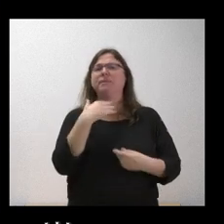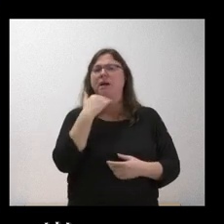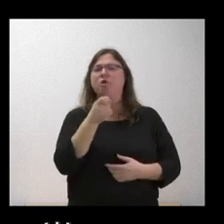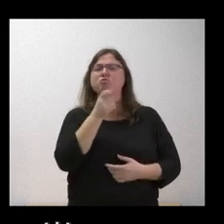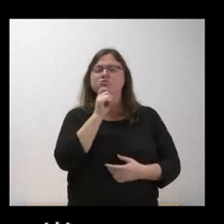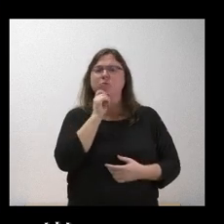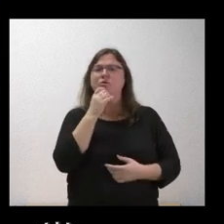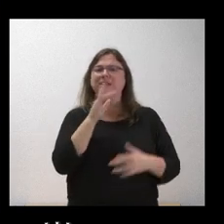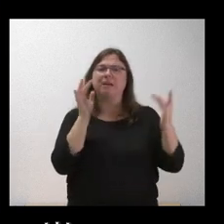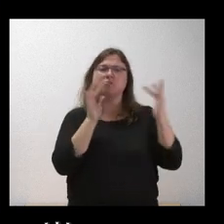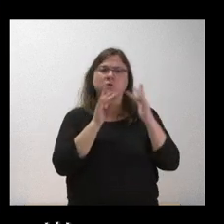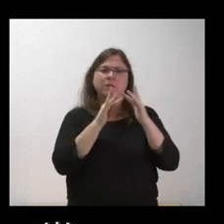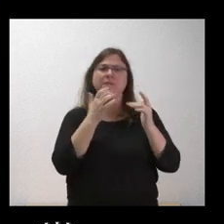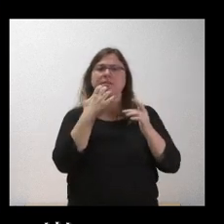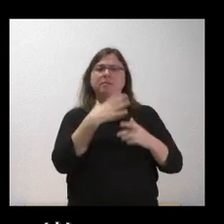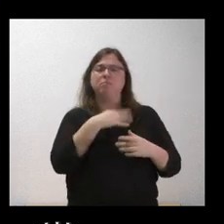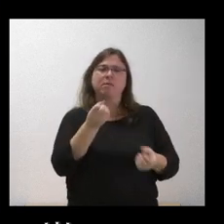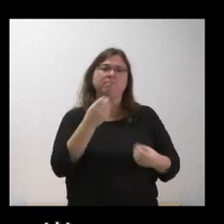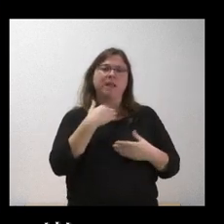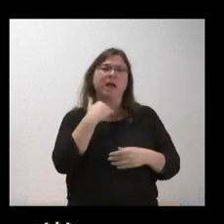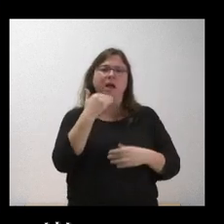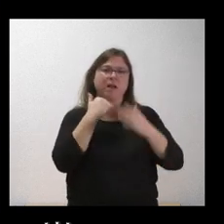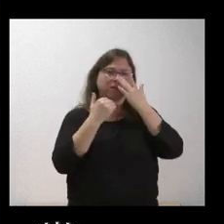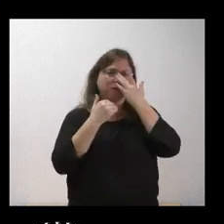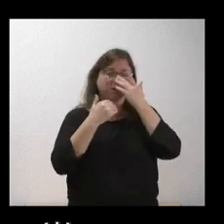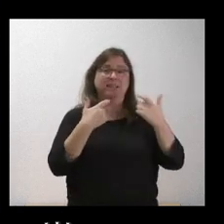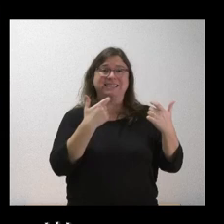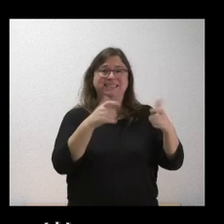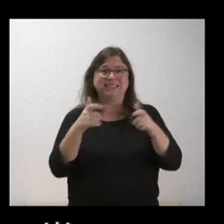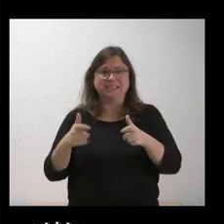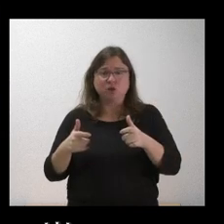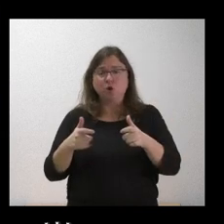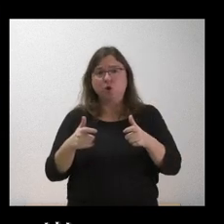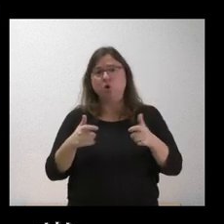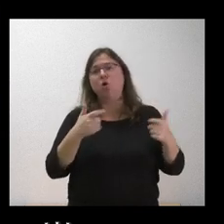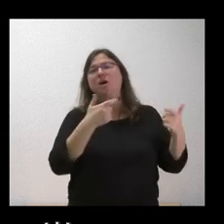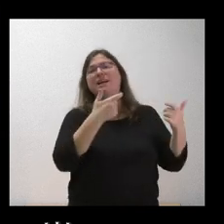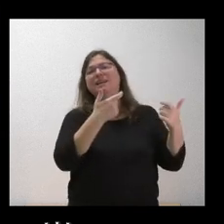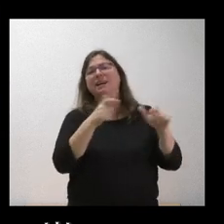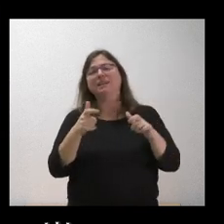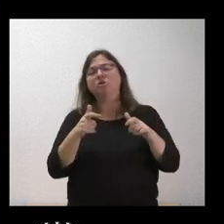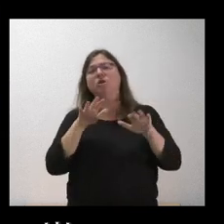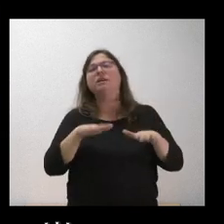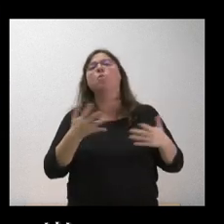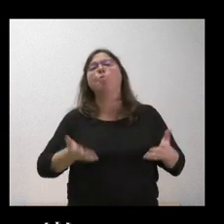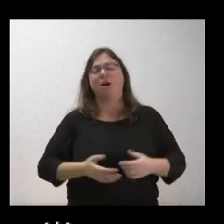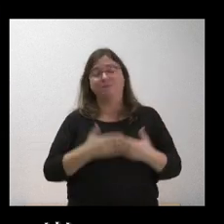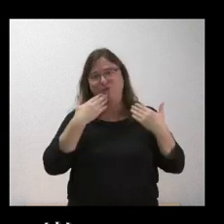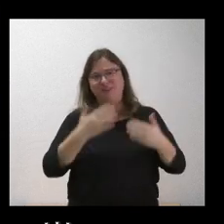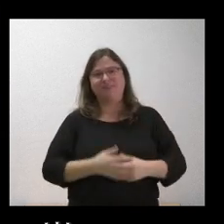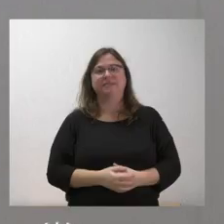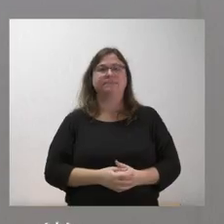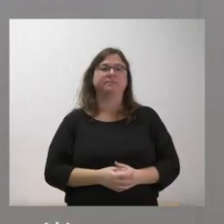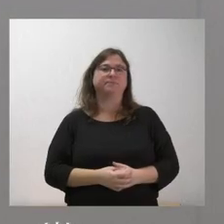contactos con ellas y si nos podría adelantar también a qué sectores Bueno qué sectores van a estar allí presentes Muchas gracias